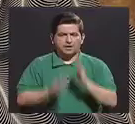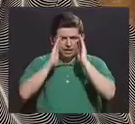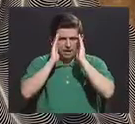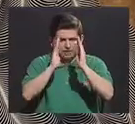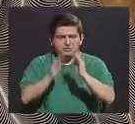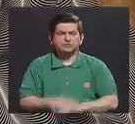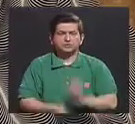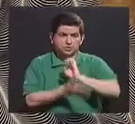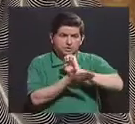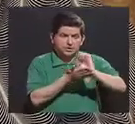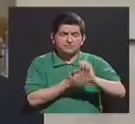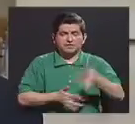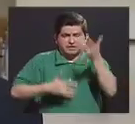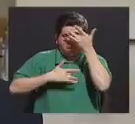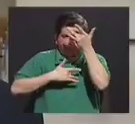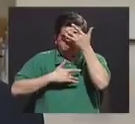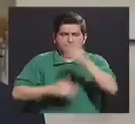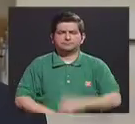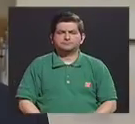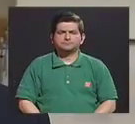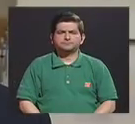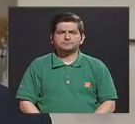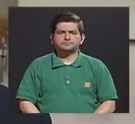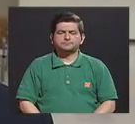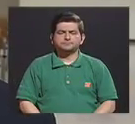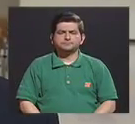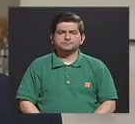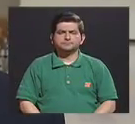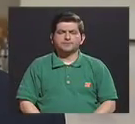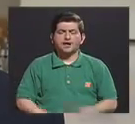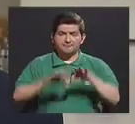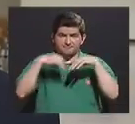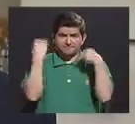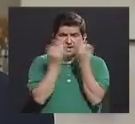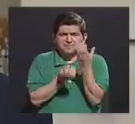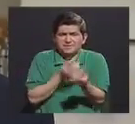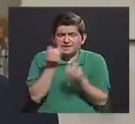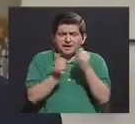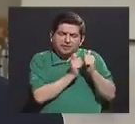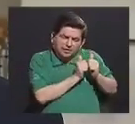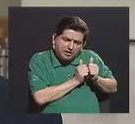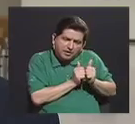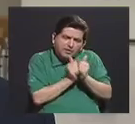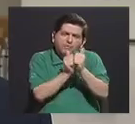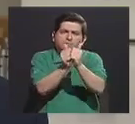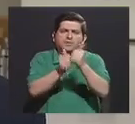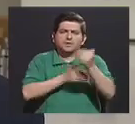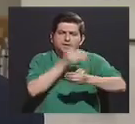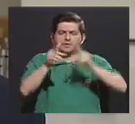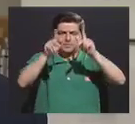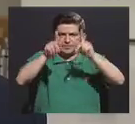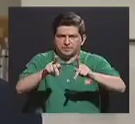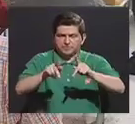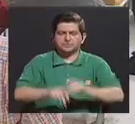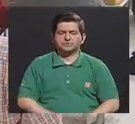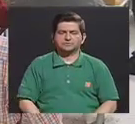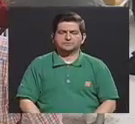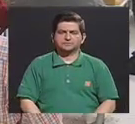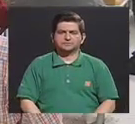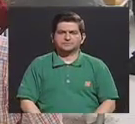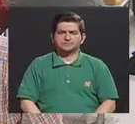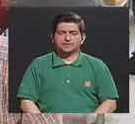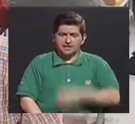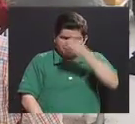prevención de esta patología básicamente los familiares lo que tienen que hacer es acompañar al individuo en este proceso la